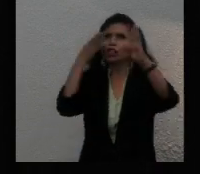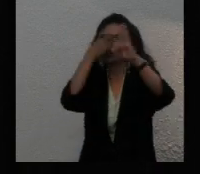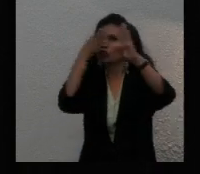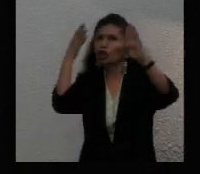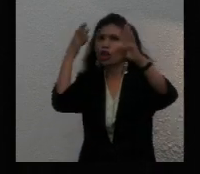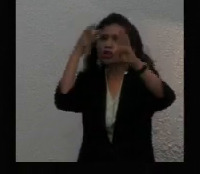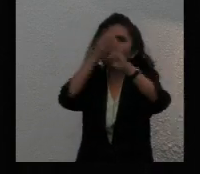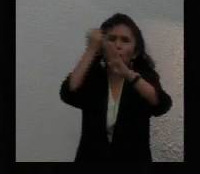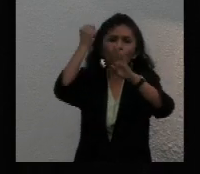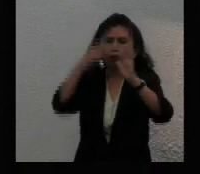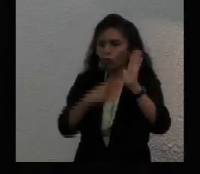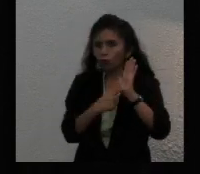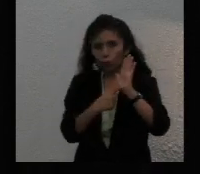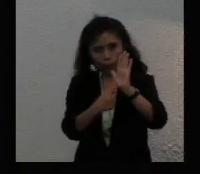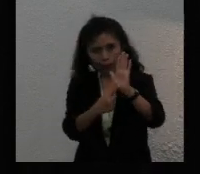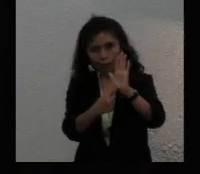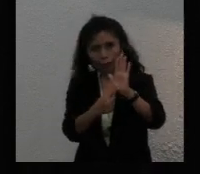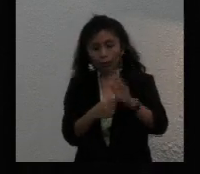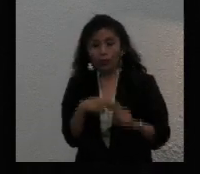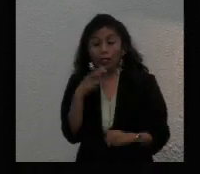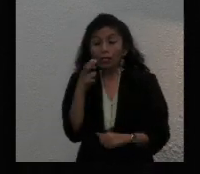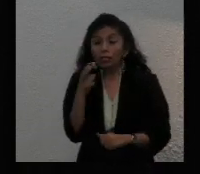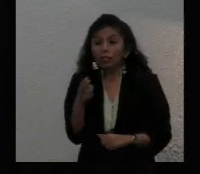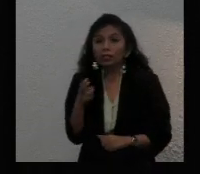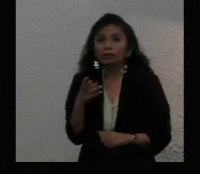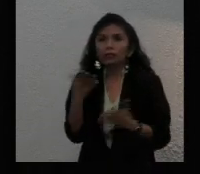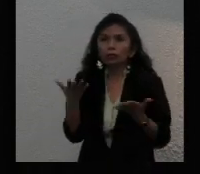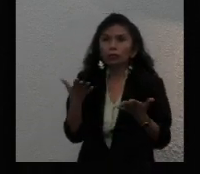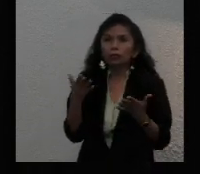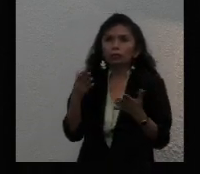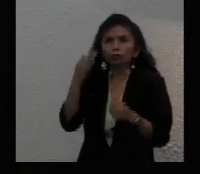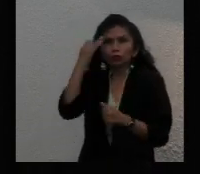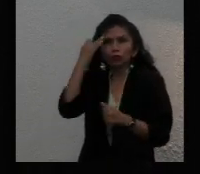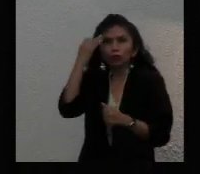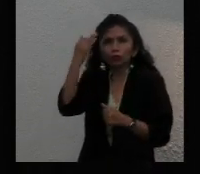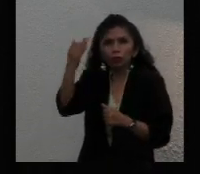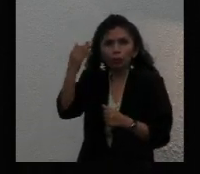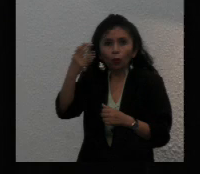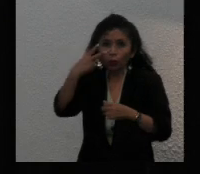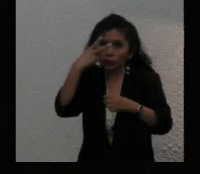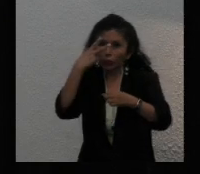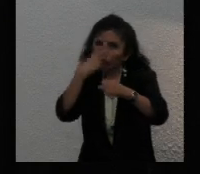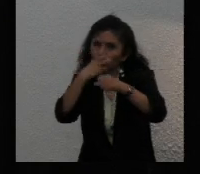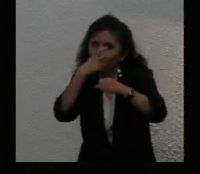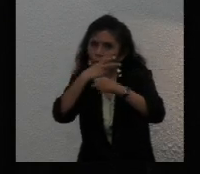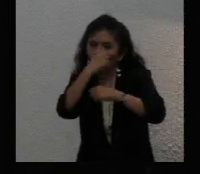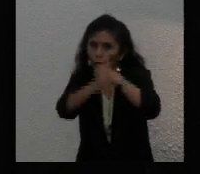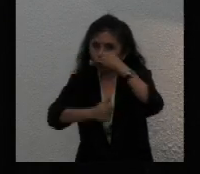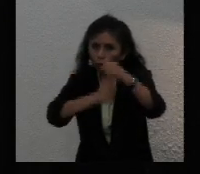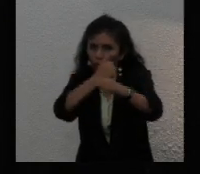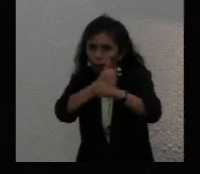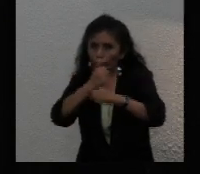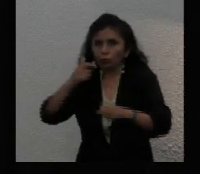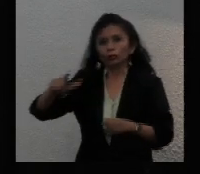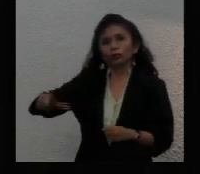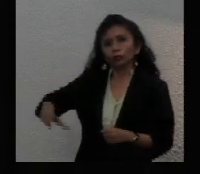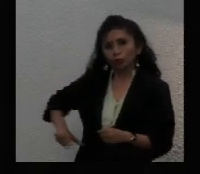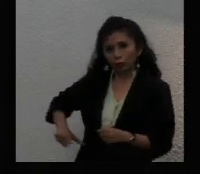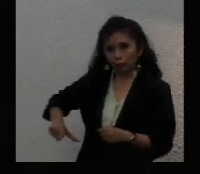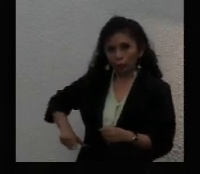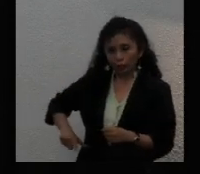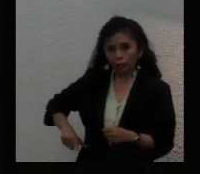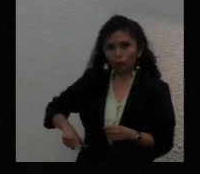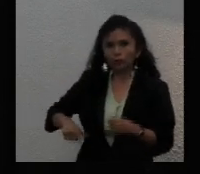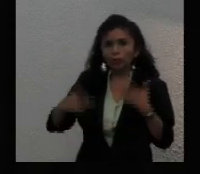avances y resultados que fueron obtenidos durante este segundo año de ejercicio constitucional y